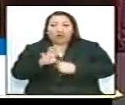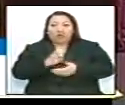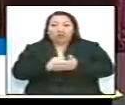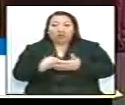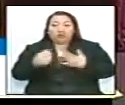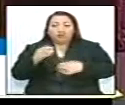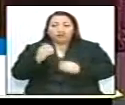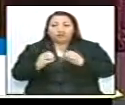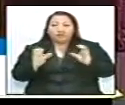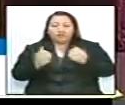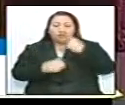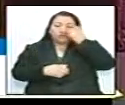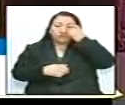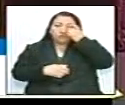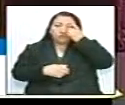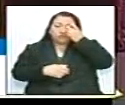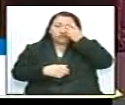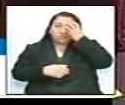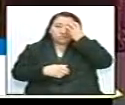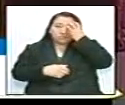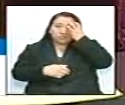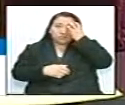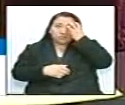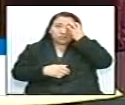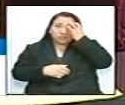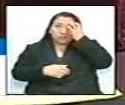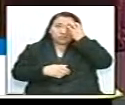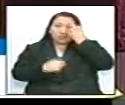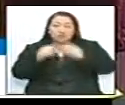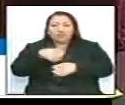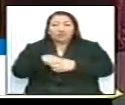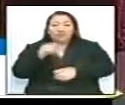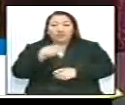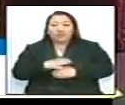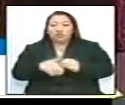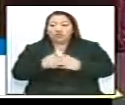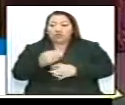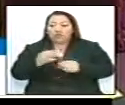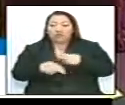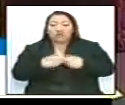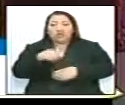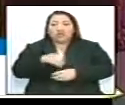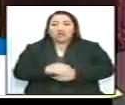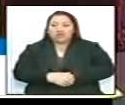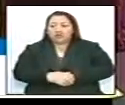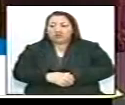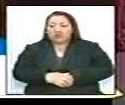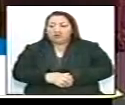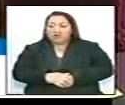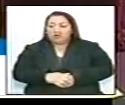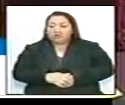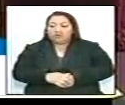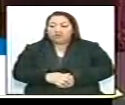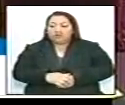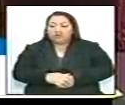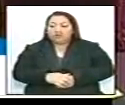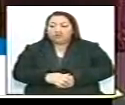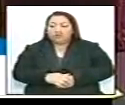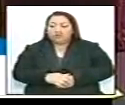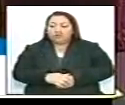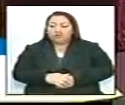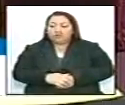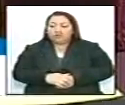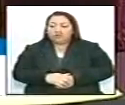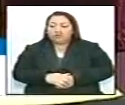se disolviera el Congreso, se pueden hacer elecciones. El fruto de esas elecciones para el Jurado Nacional de Elecciones, en términos de 4 meses,